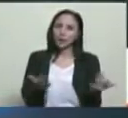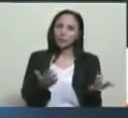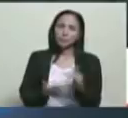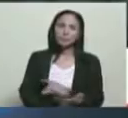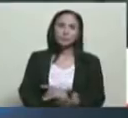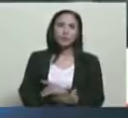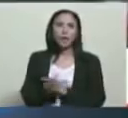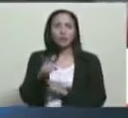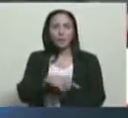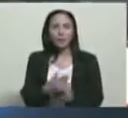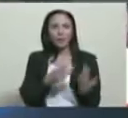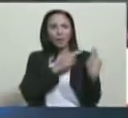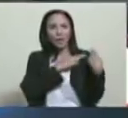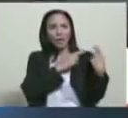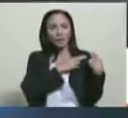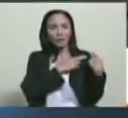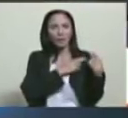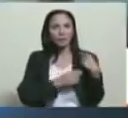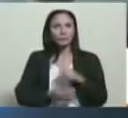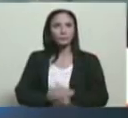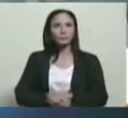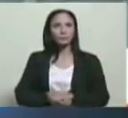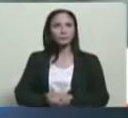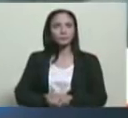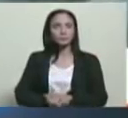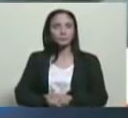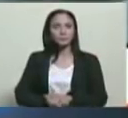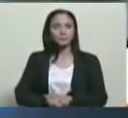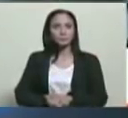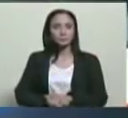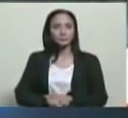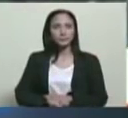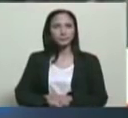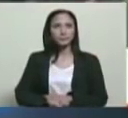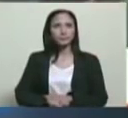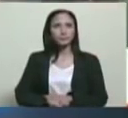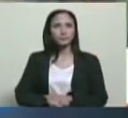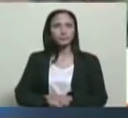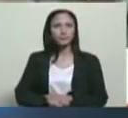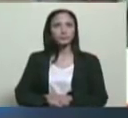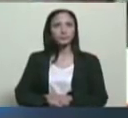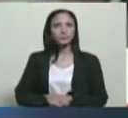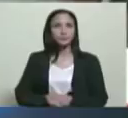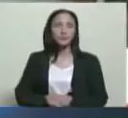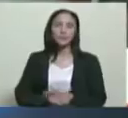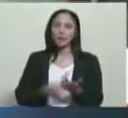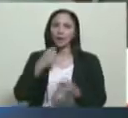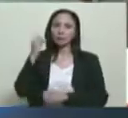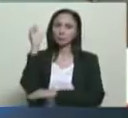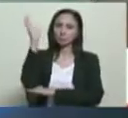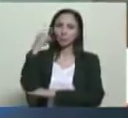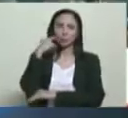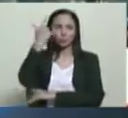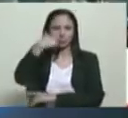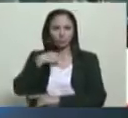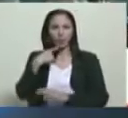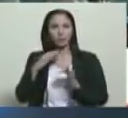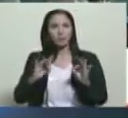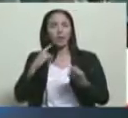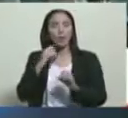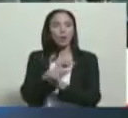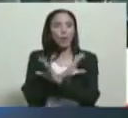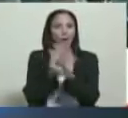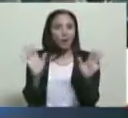el almirante en jefe, comandante estratégico operacional Remigio Ceballos. También di un discurso de mucha firmeza, mucha